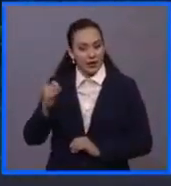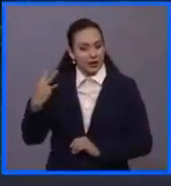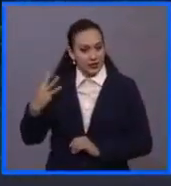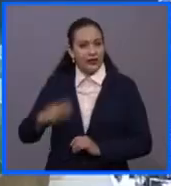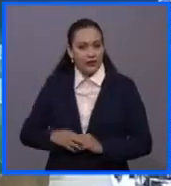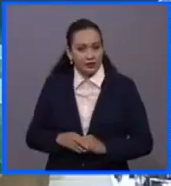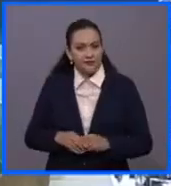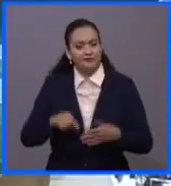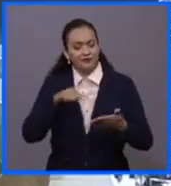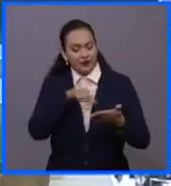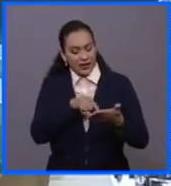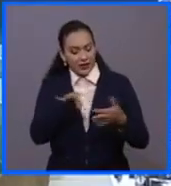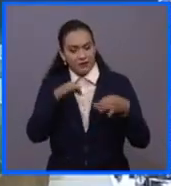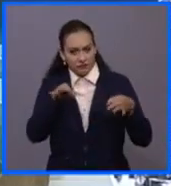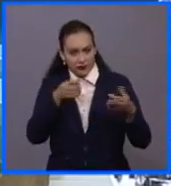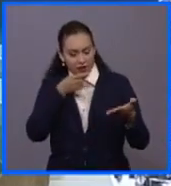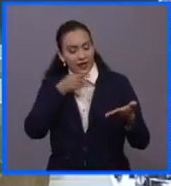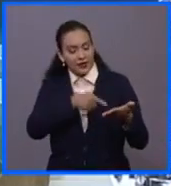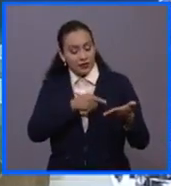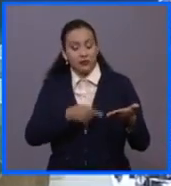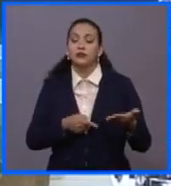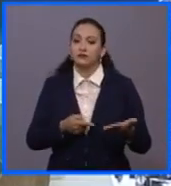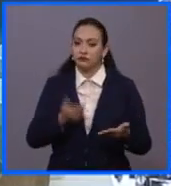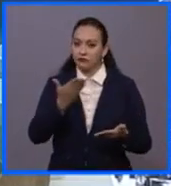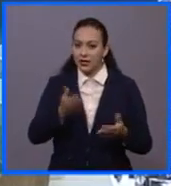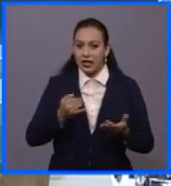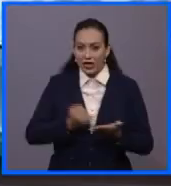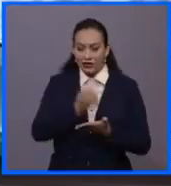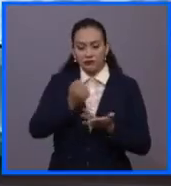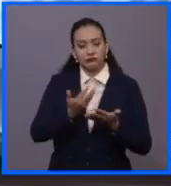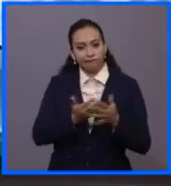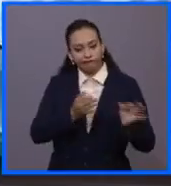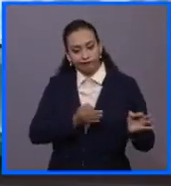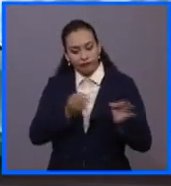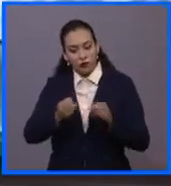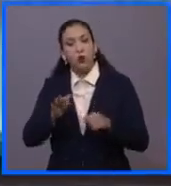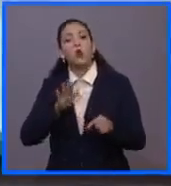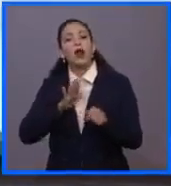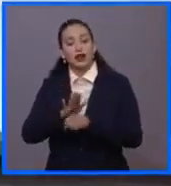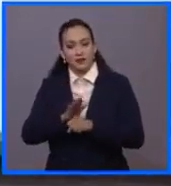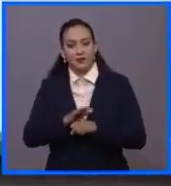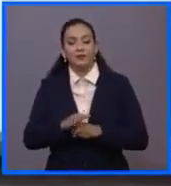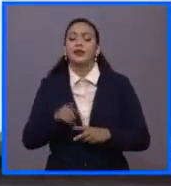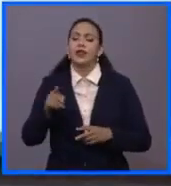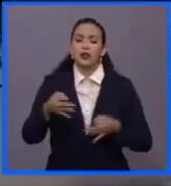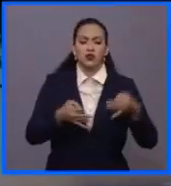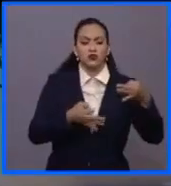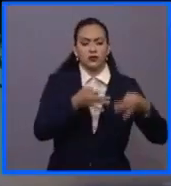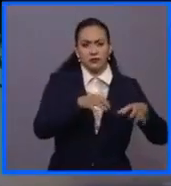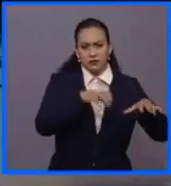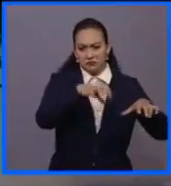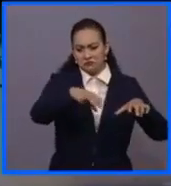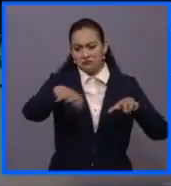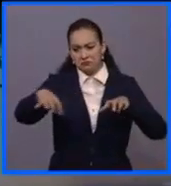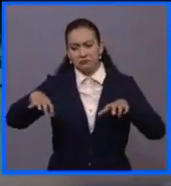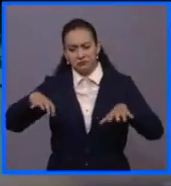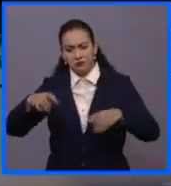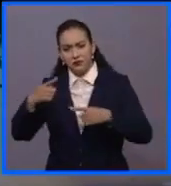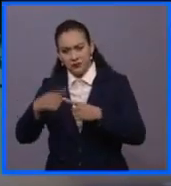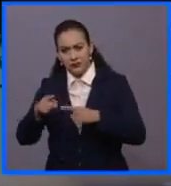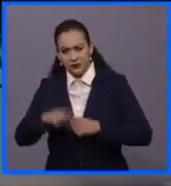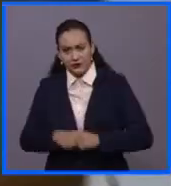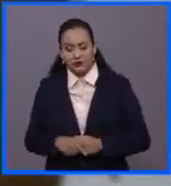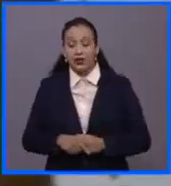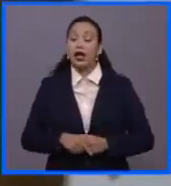2023, en el que se ordenaba aplazar el dictado de sentencias en los amparos en revisión del conocimiento de los tribunales colegiados de circuito, en los